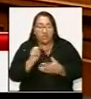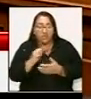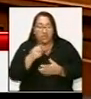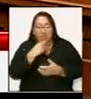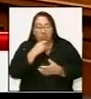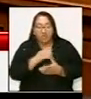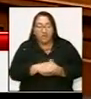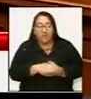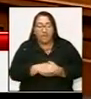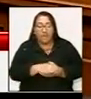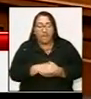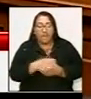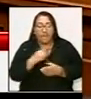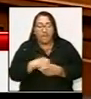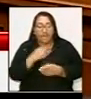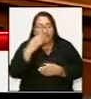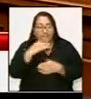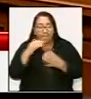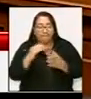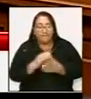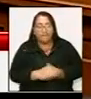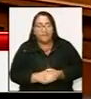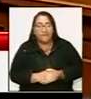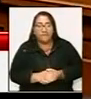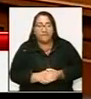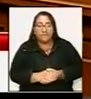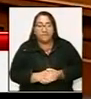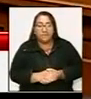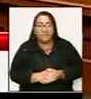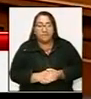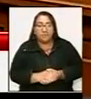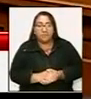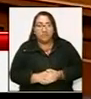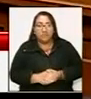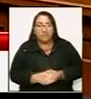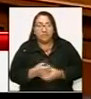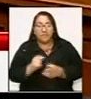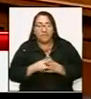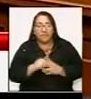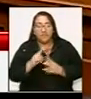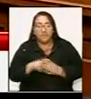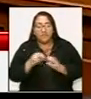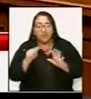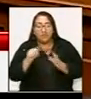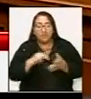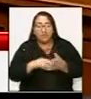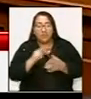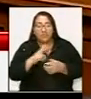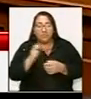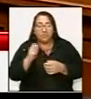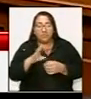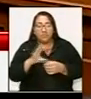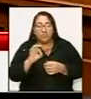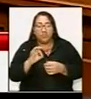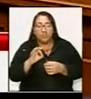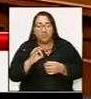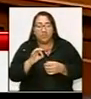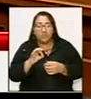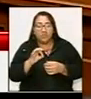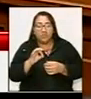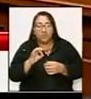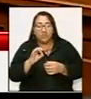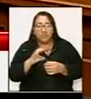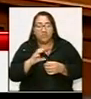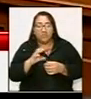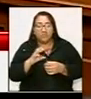mujer en comisarías. Cuando esto se inicia en el 2016 ya teníamos casi 250 centros de